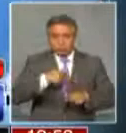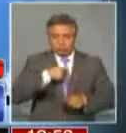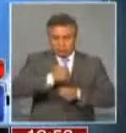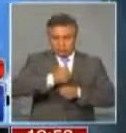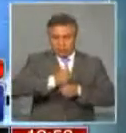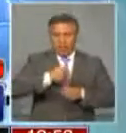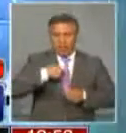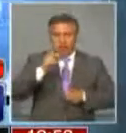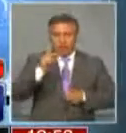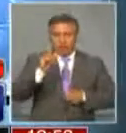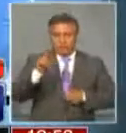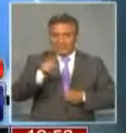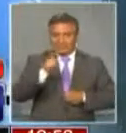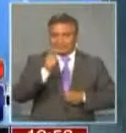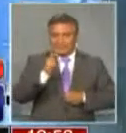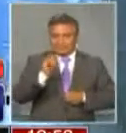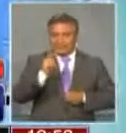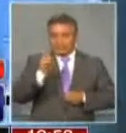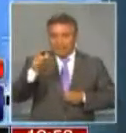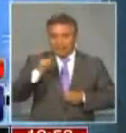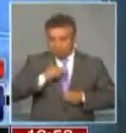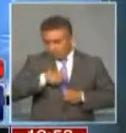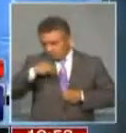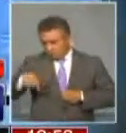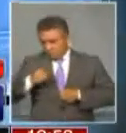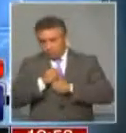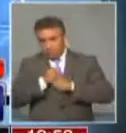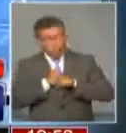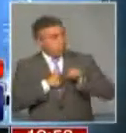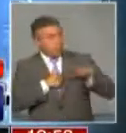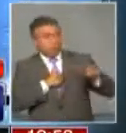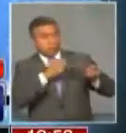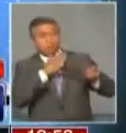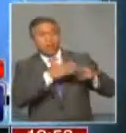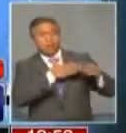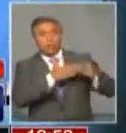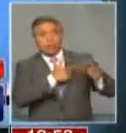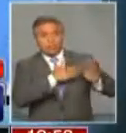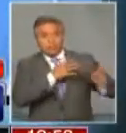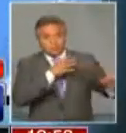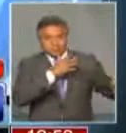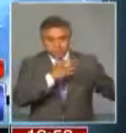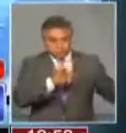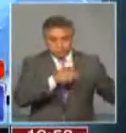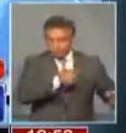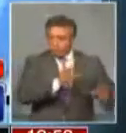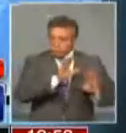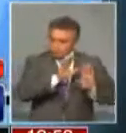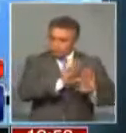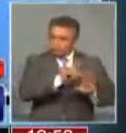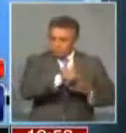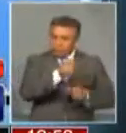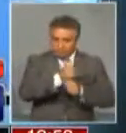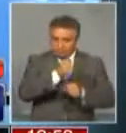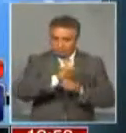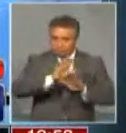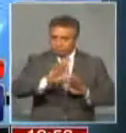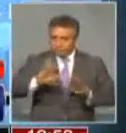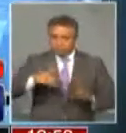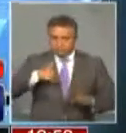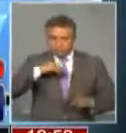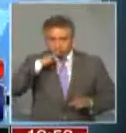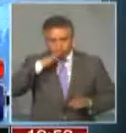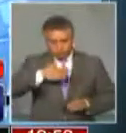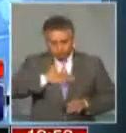me corresponde y no puedo saber en el fondo lo que está haciendo la persona en sus respectivos trabajos. Yo en este minuto estoy